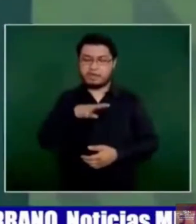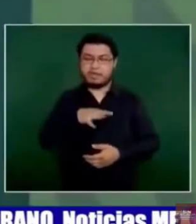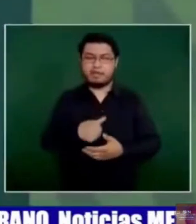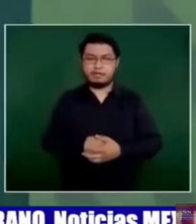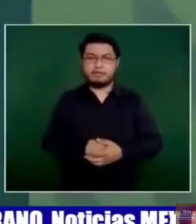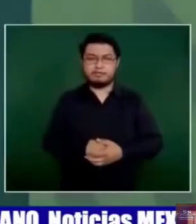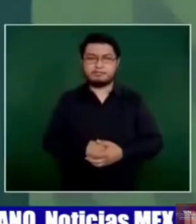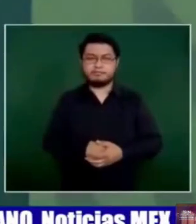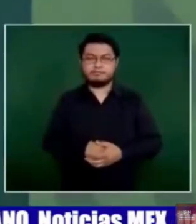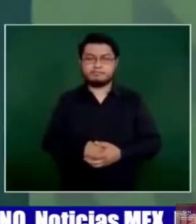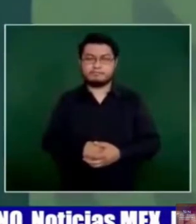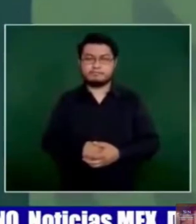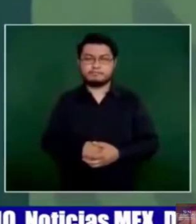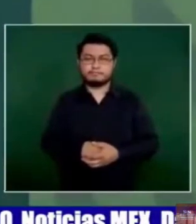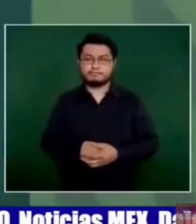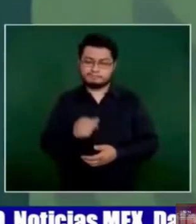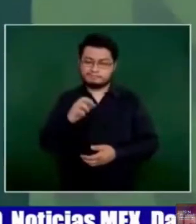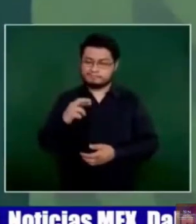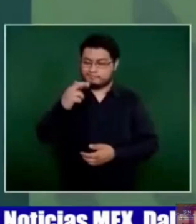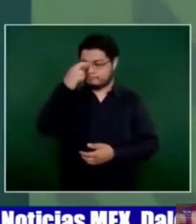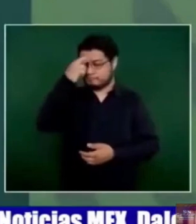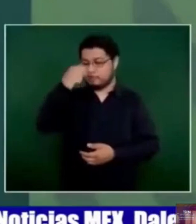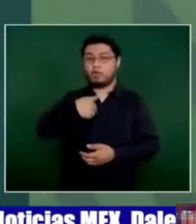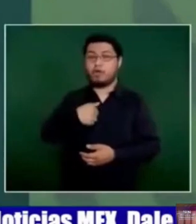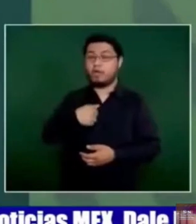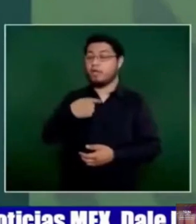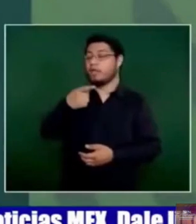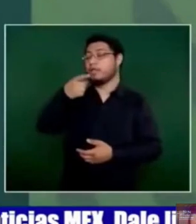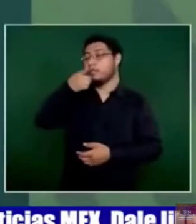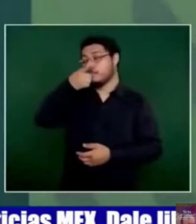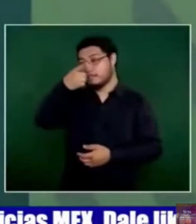Y veo a mis adversarios con todo respeto.